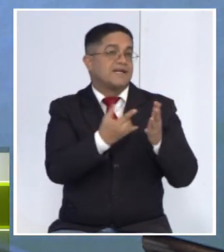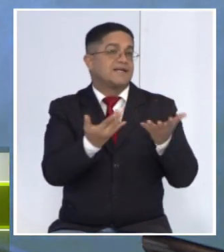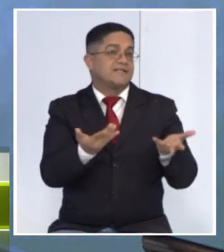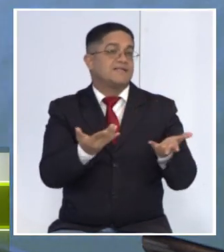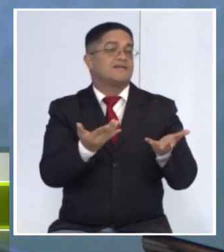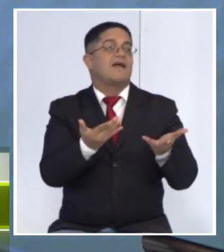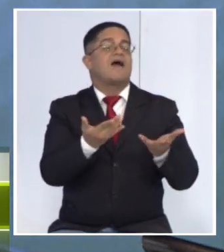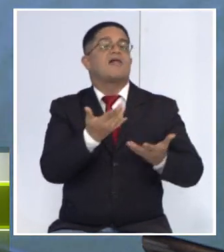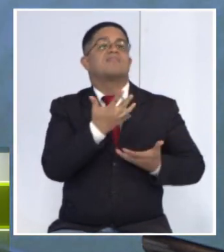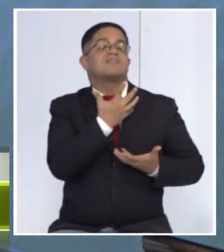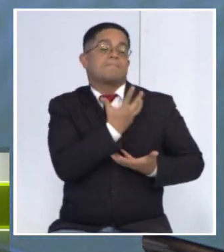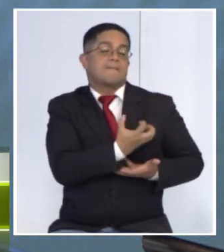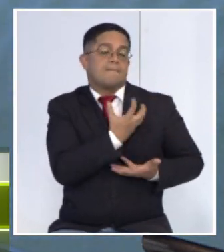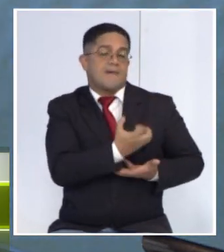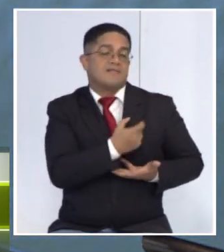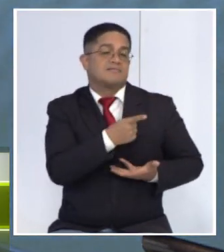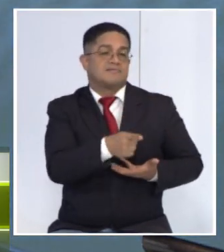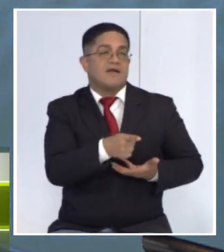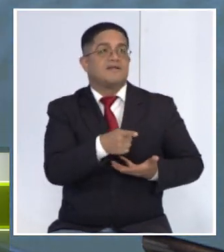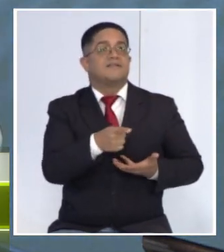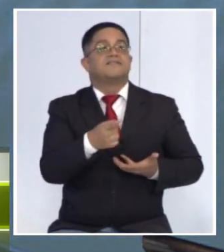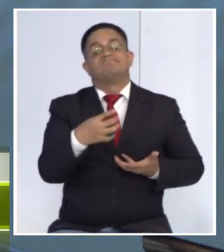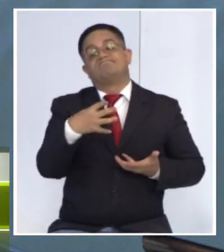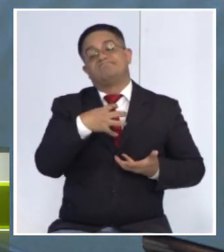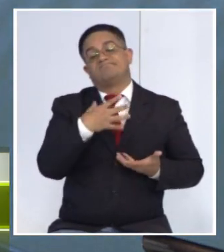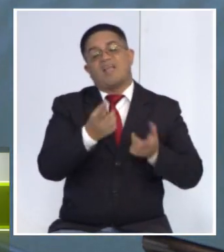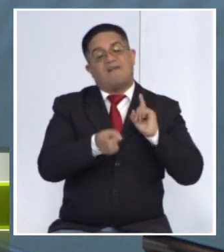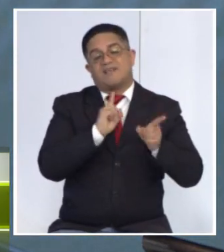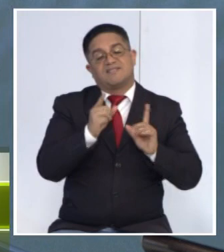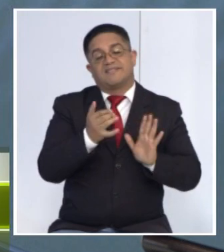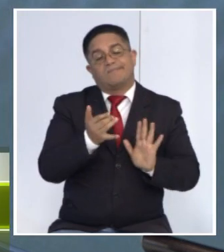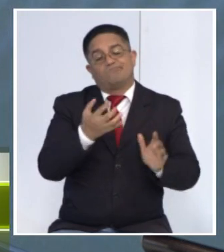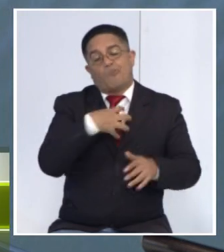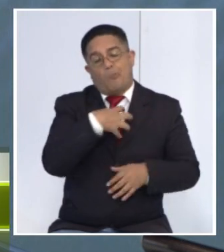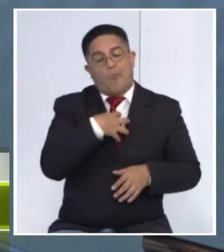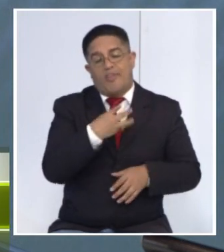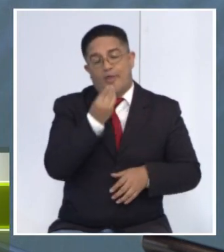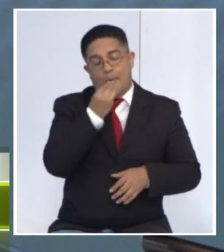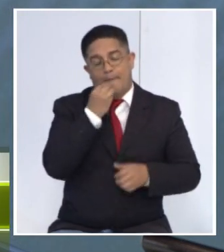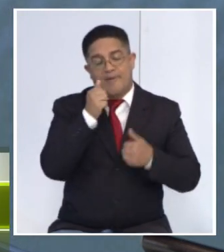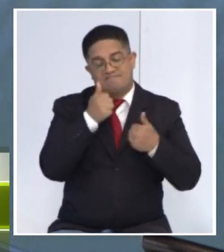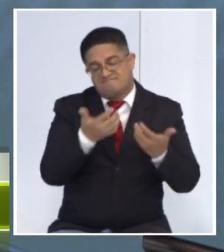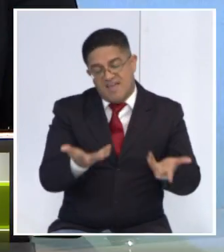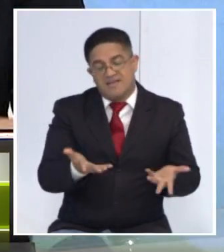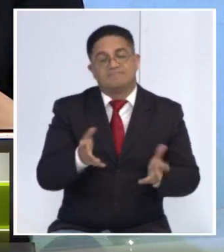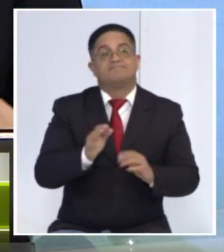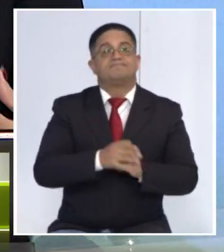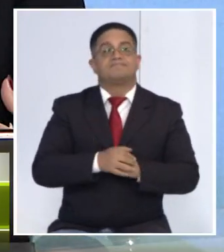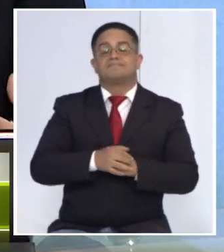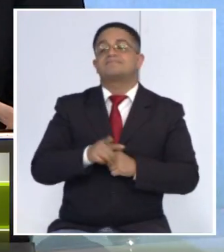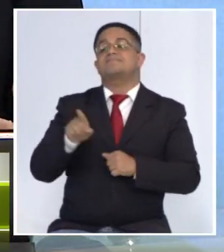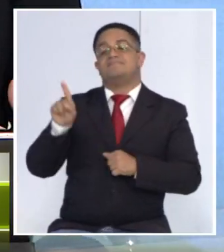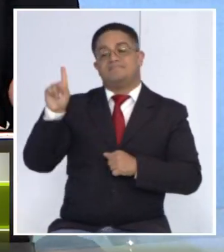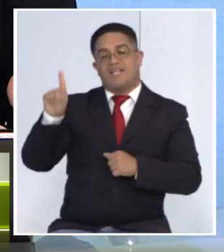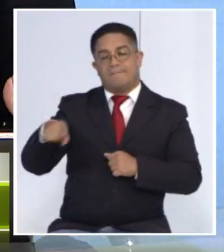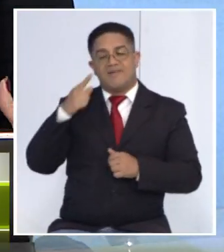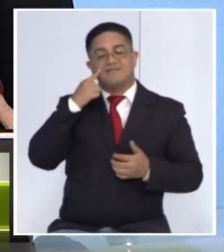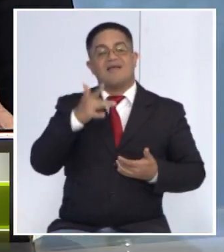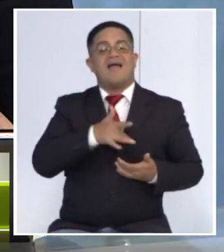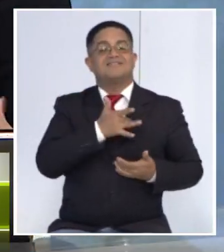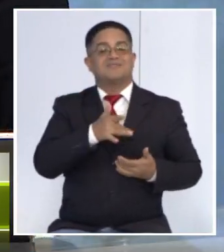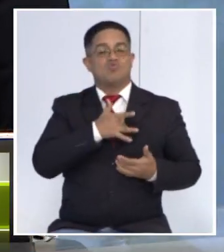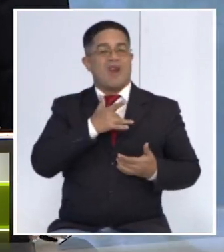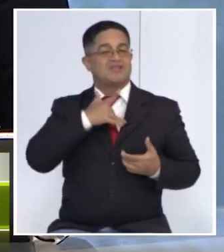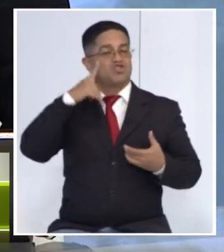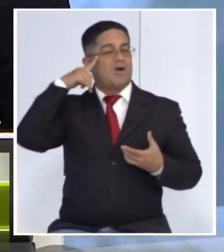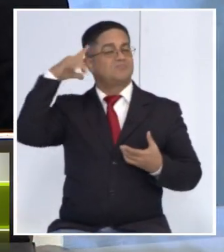confusión de pezones y no puede comer bien del pecho, y por eso mamá está produciendo un poco menos. Por supuesto, y además no está la estimulación de la glándula